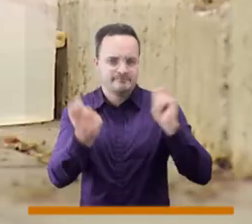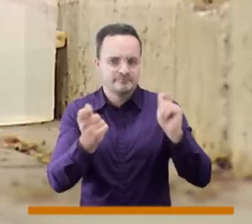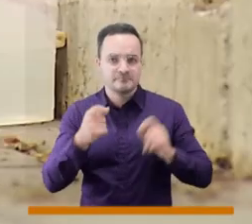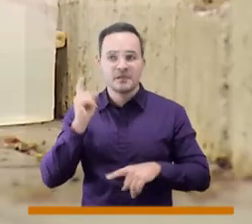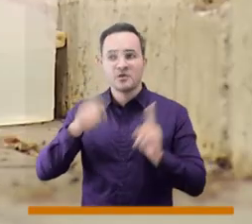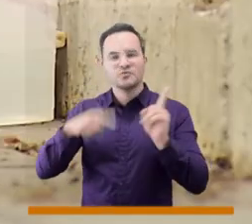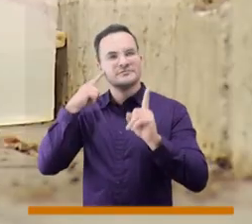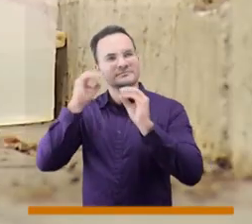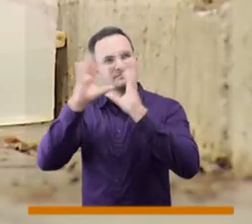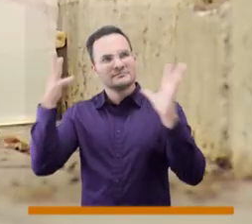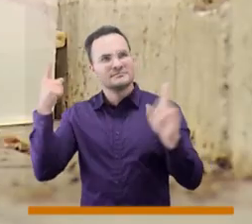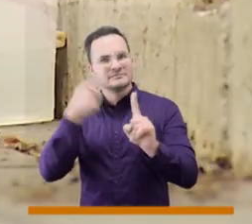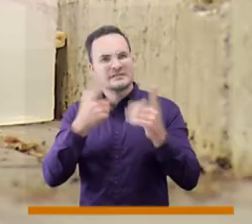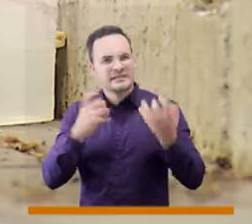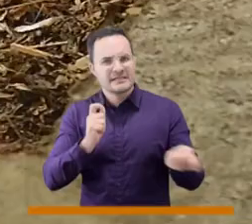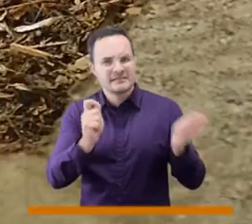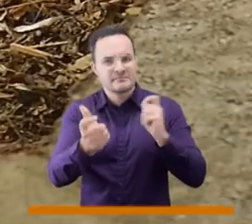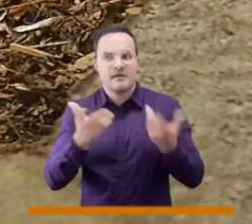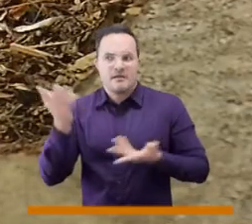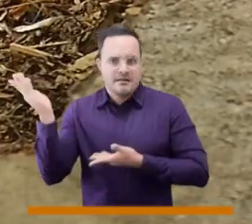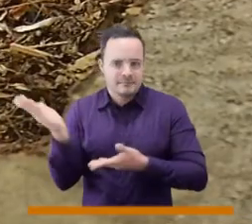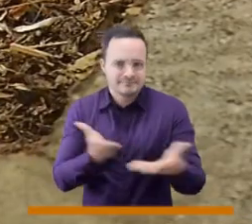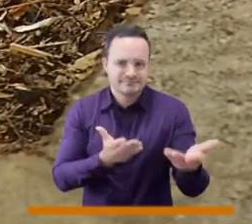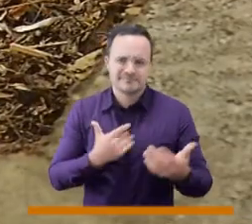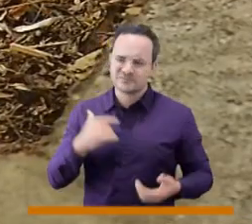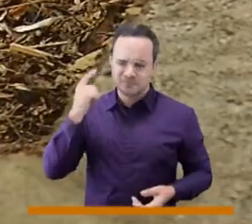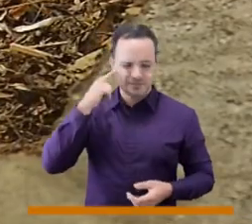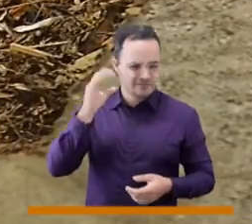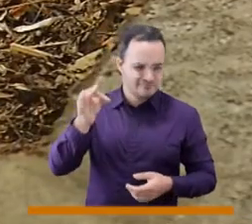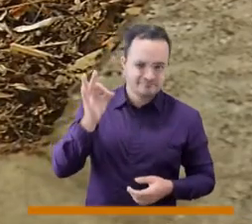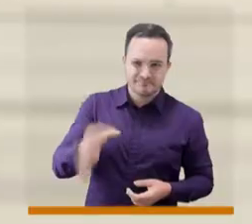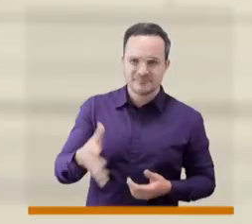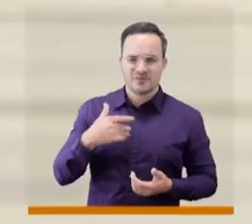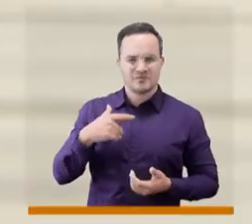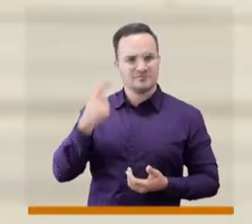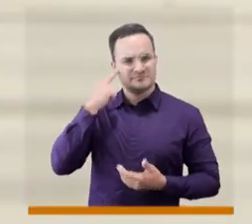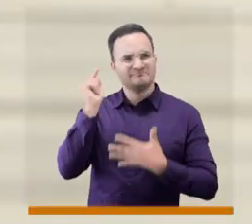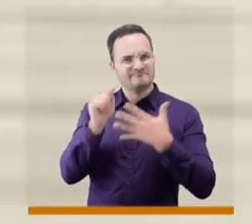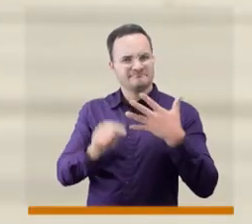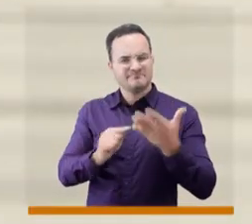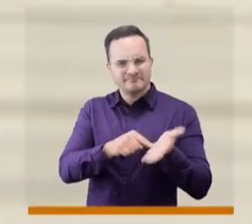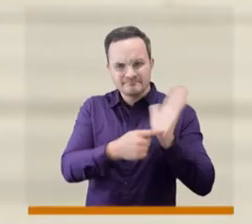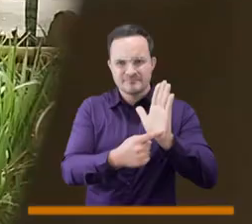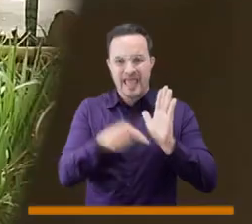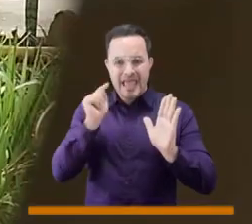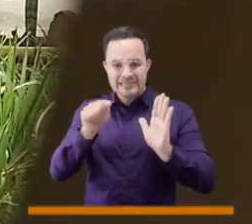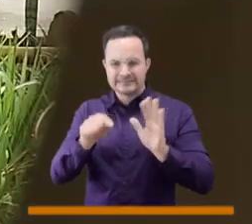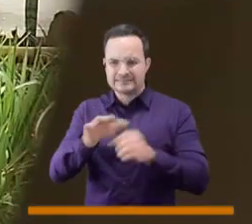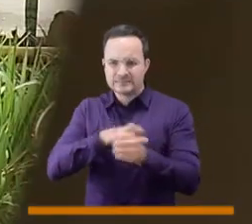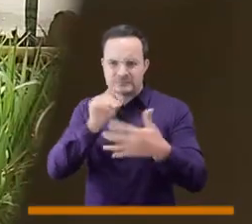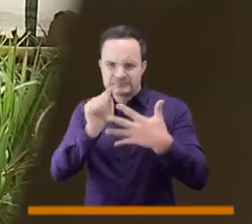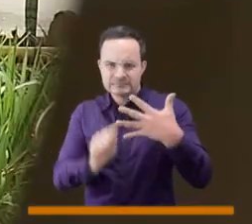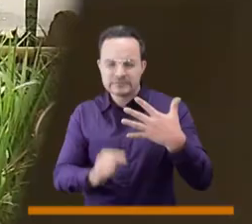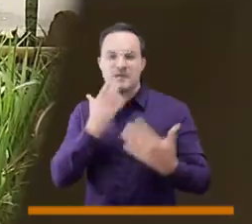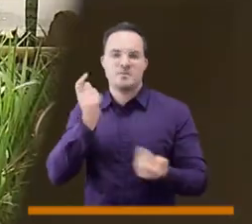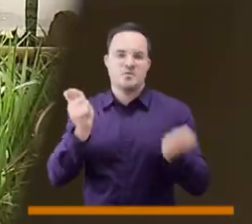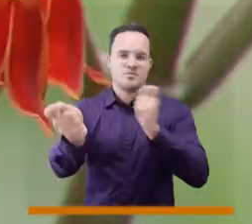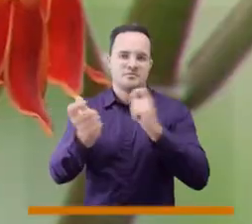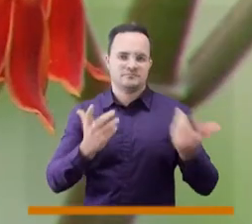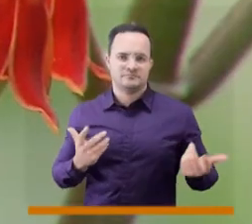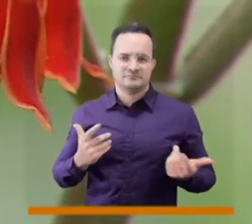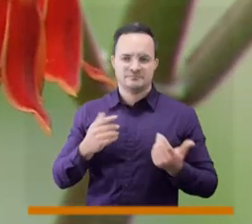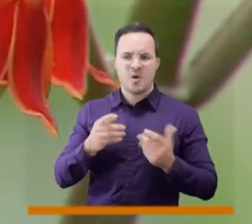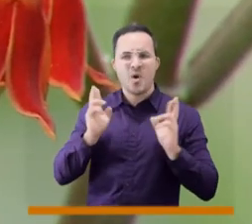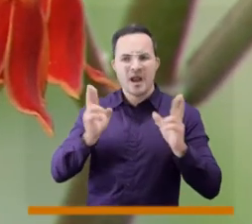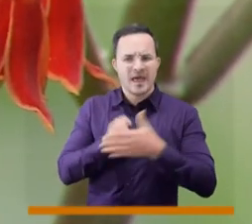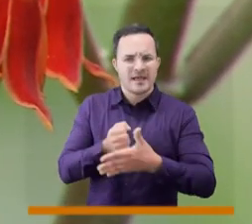y transformarlos. Entonces yo creo que definitivamente eso es lo que debe cambiar y debe ser un centro más verde, más sostenible, que mejore la calidad del